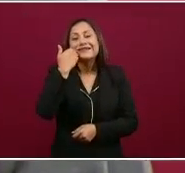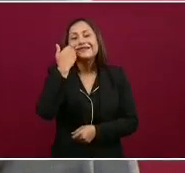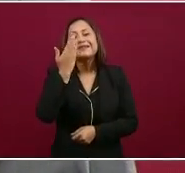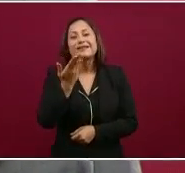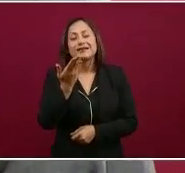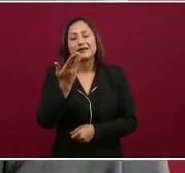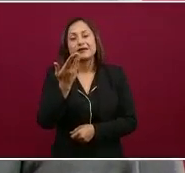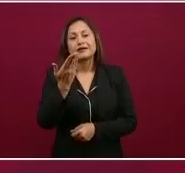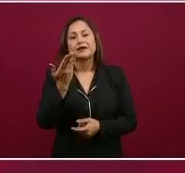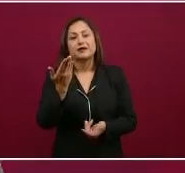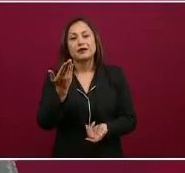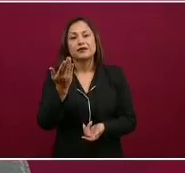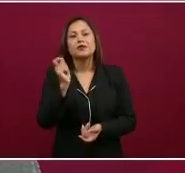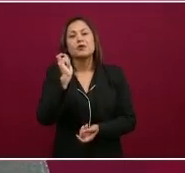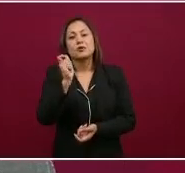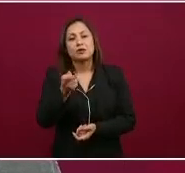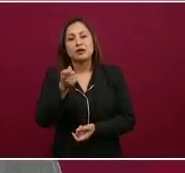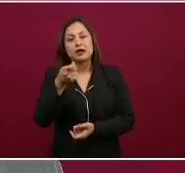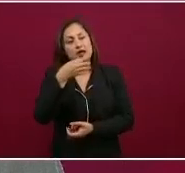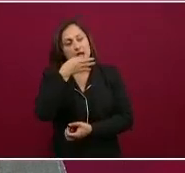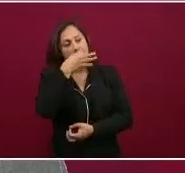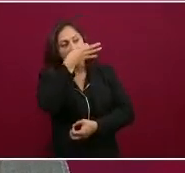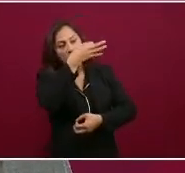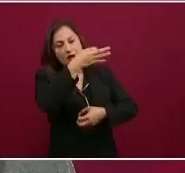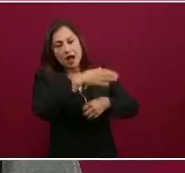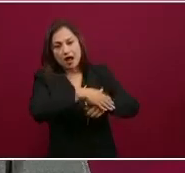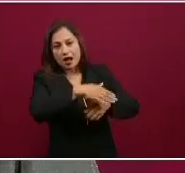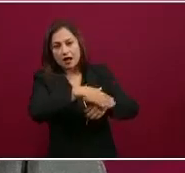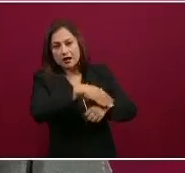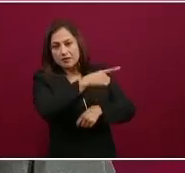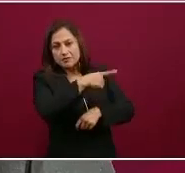al presidente Donald Trump